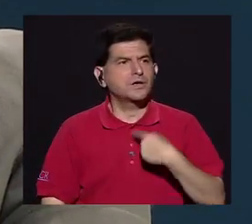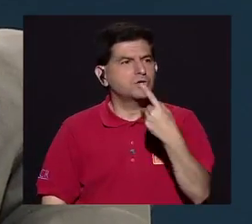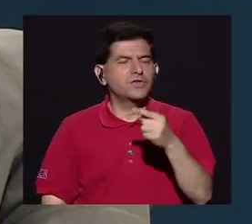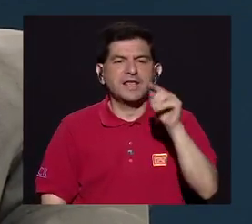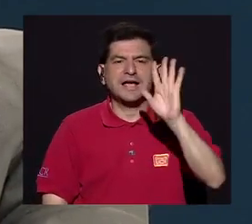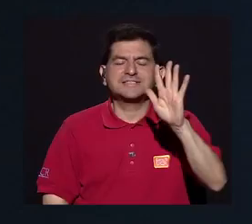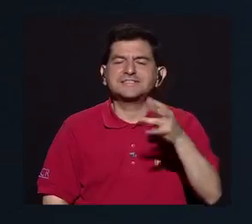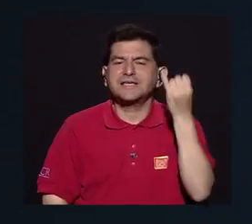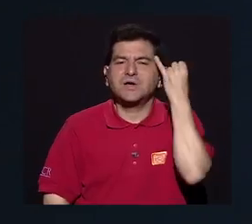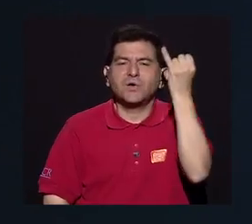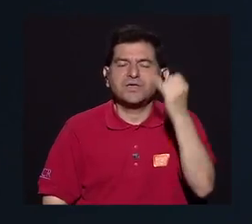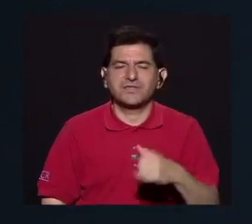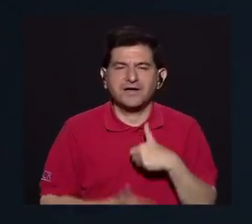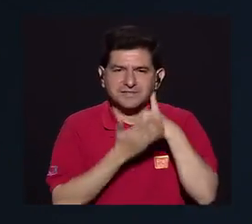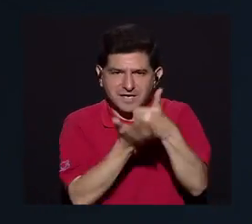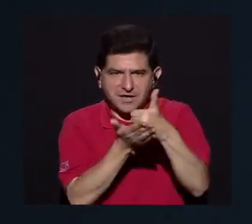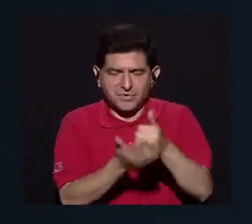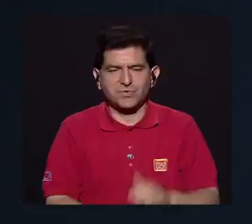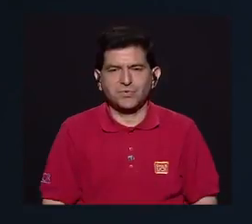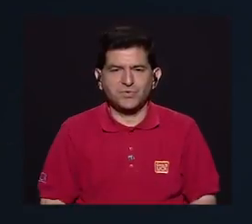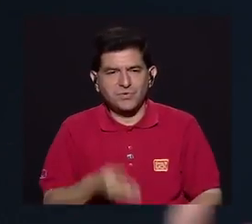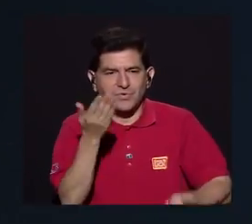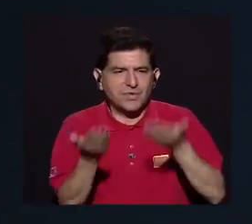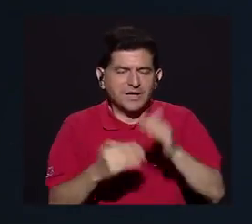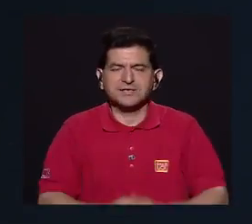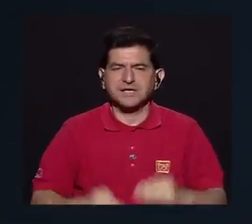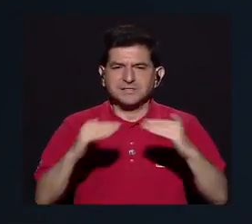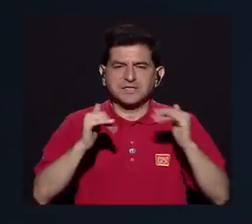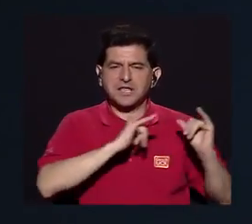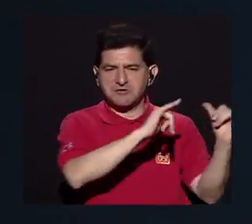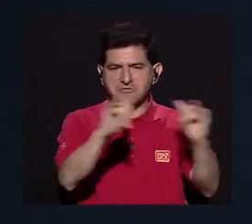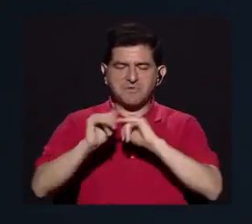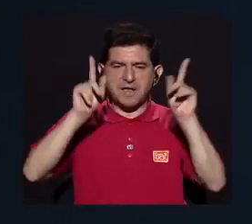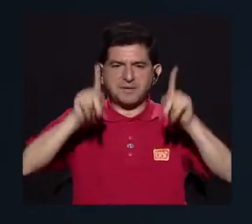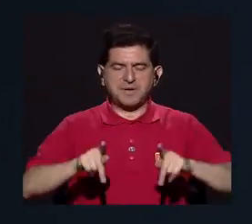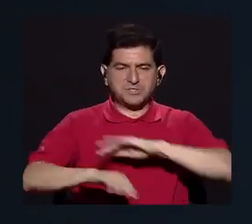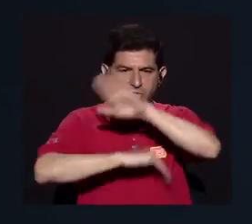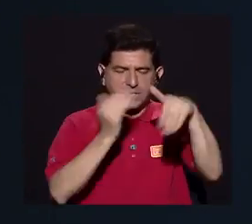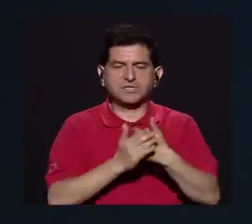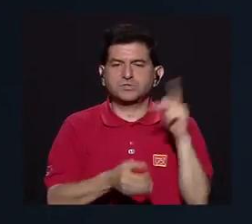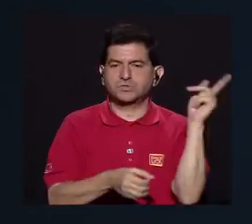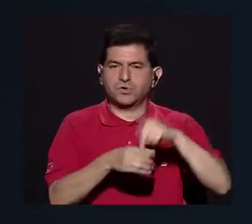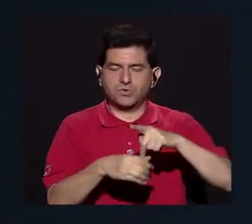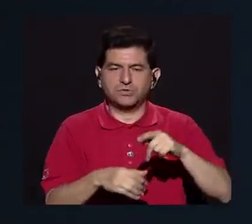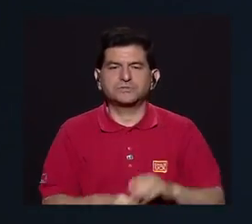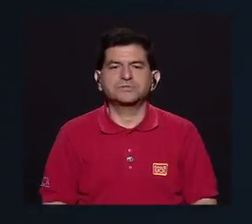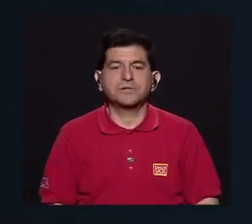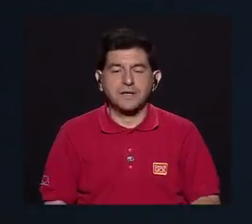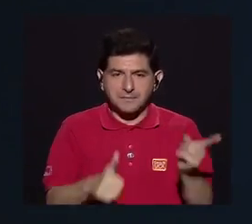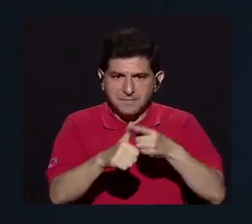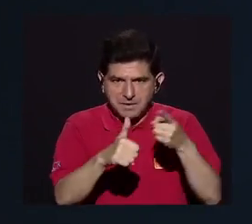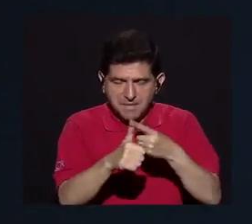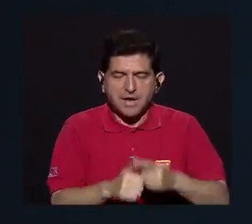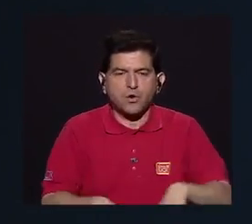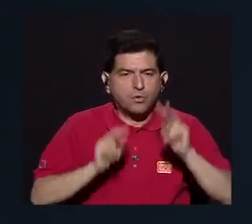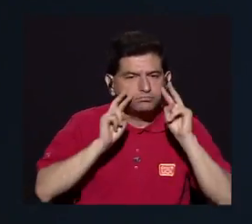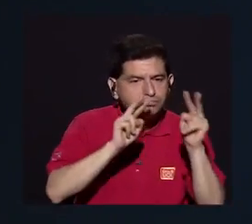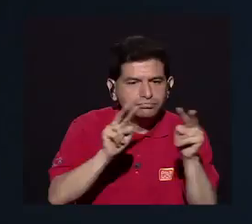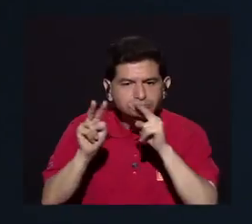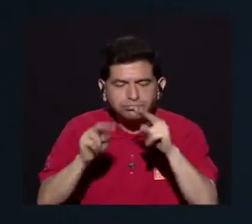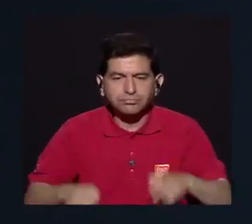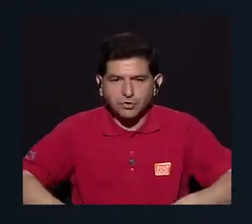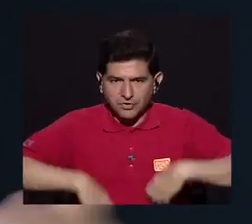Yo daría 5 tips para un nivel, digamos que estándar, ¿no? Que cualquier persona pueda aplicar. La primera, la importancia de